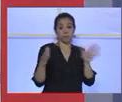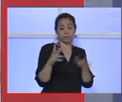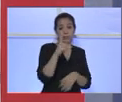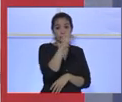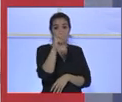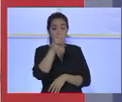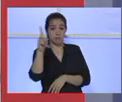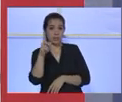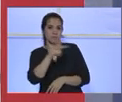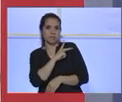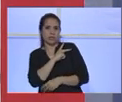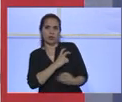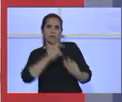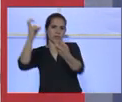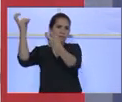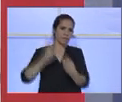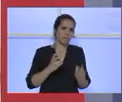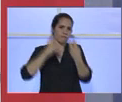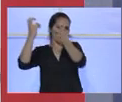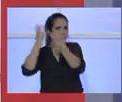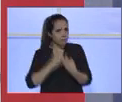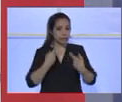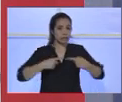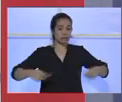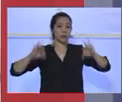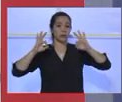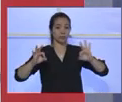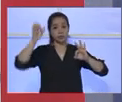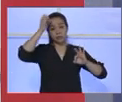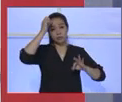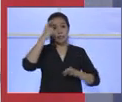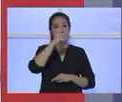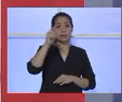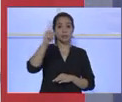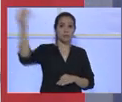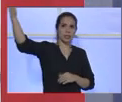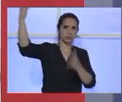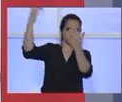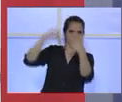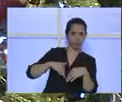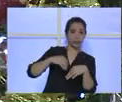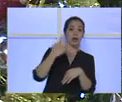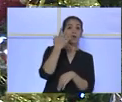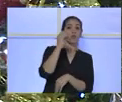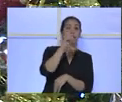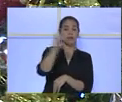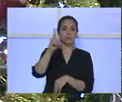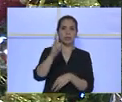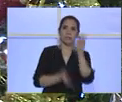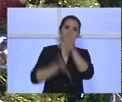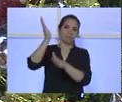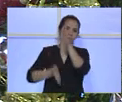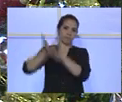pasajeros. Unos 60.000 pasajeros que llegaron y otros 40.000 que partieron del país. Así que realmente un gran